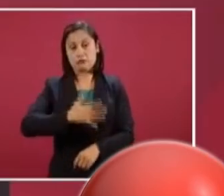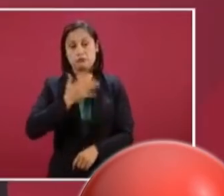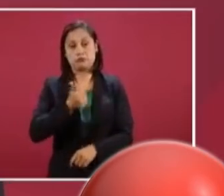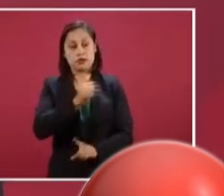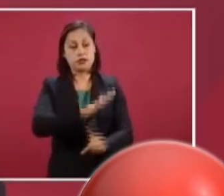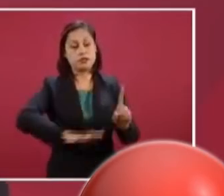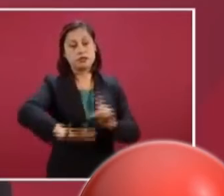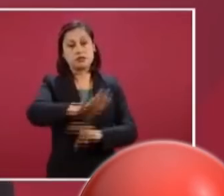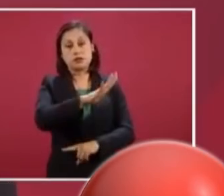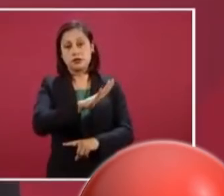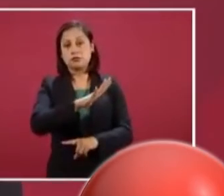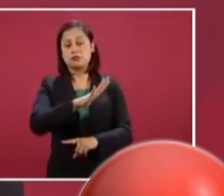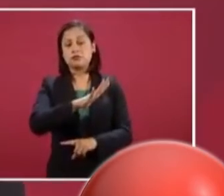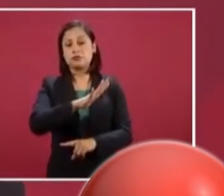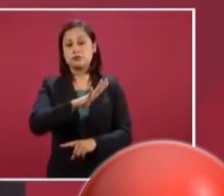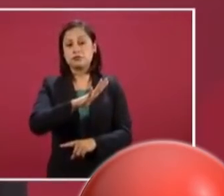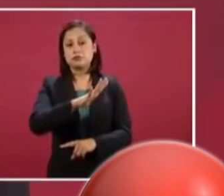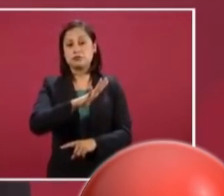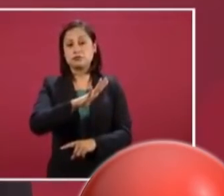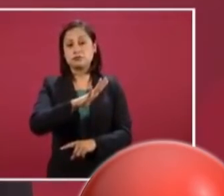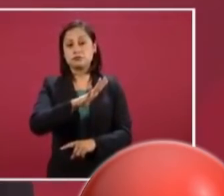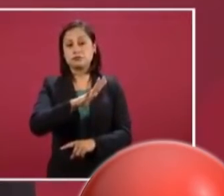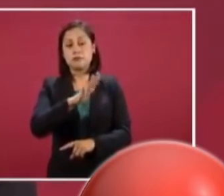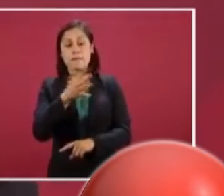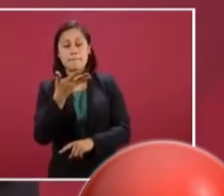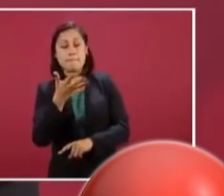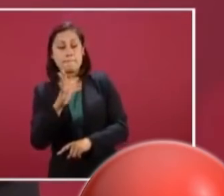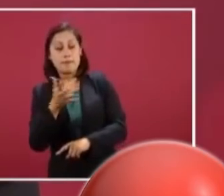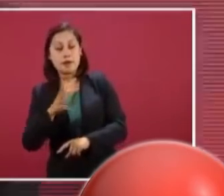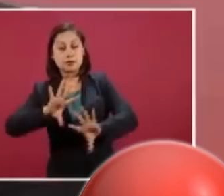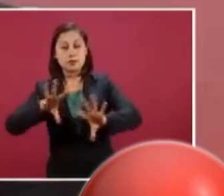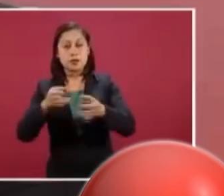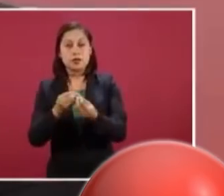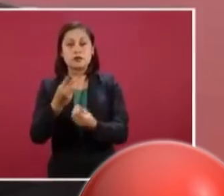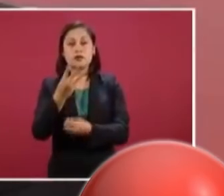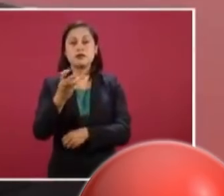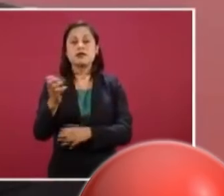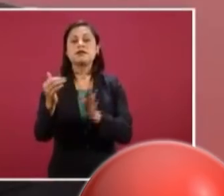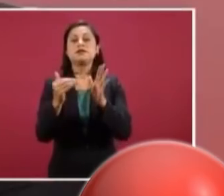va a llegar a los 300,000 millones de pesos.